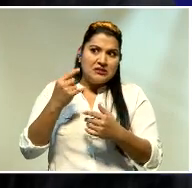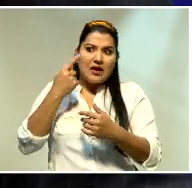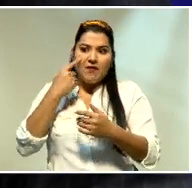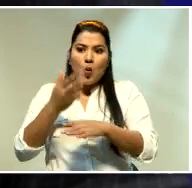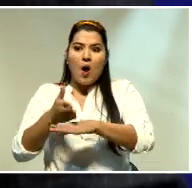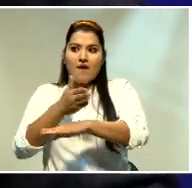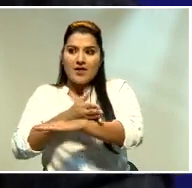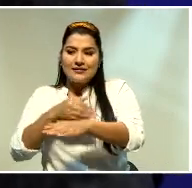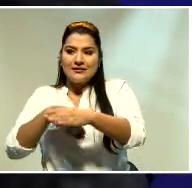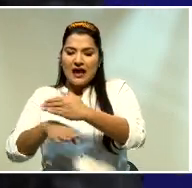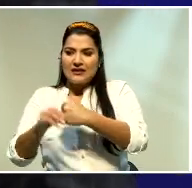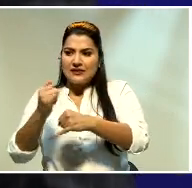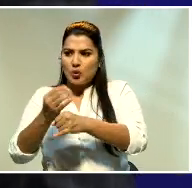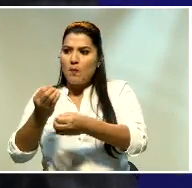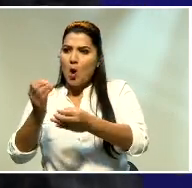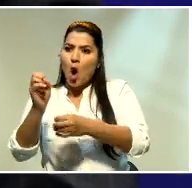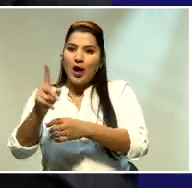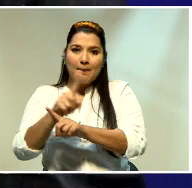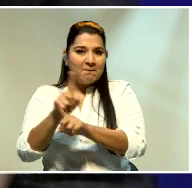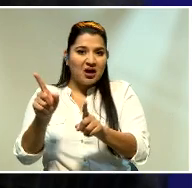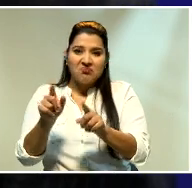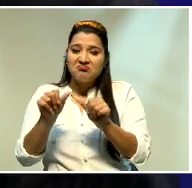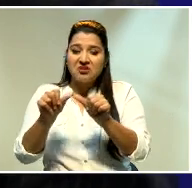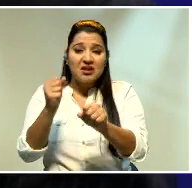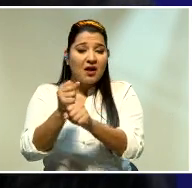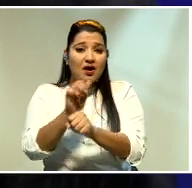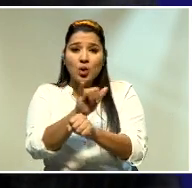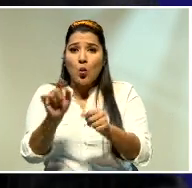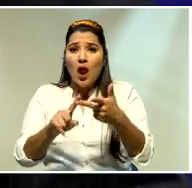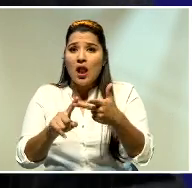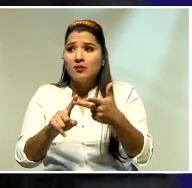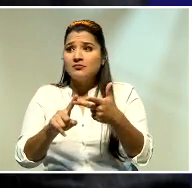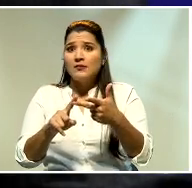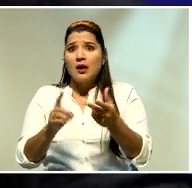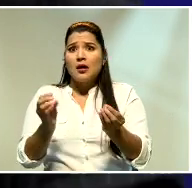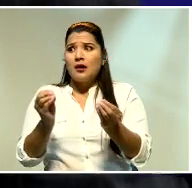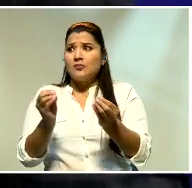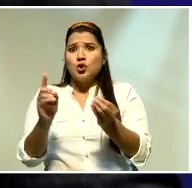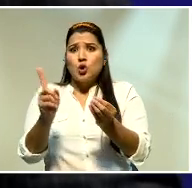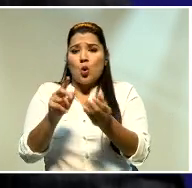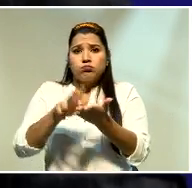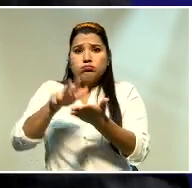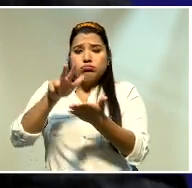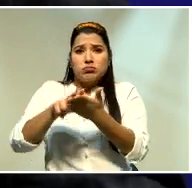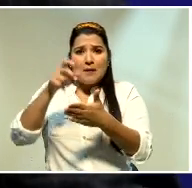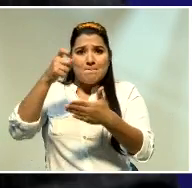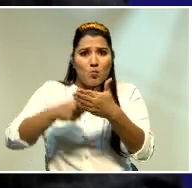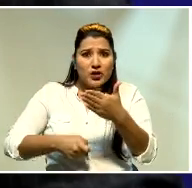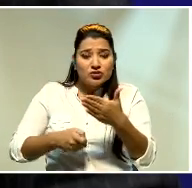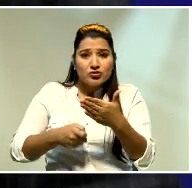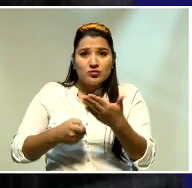resultados. No aumentamos impuestos y aumentó la evasión. Es decir, no hicimos la tarea,